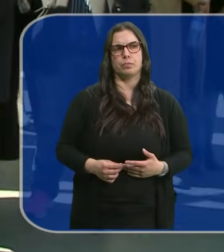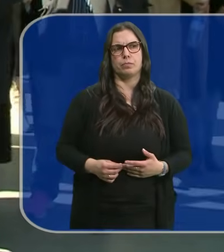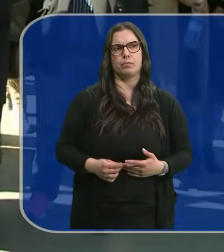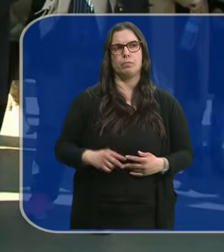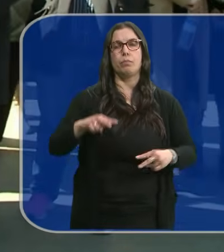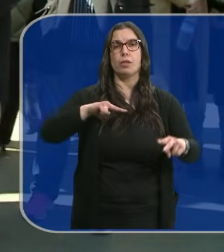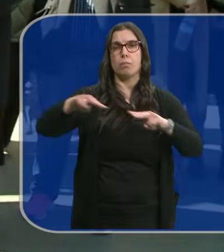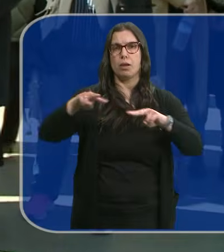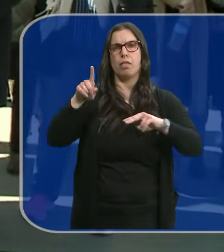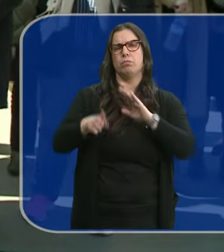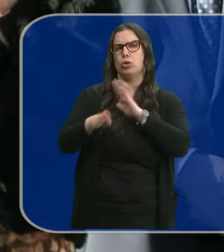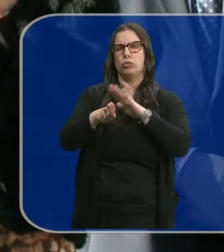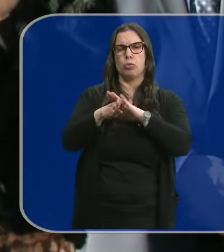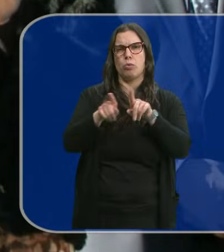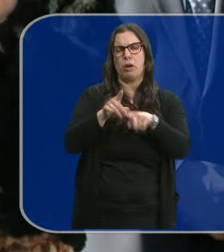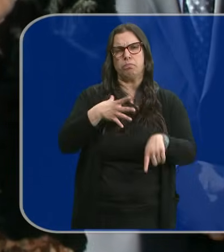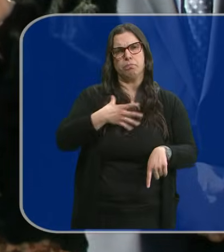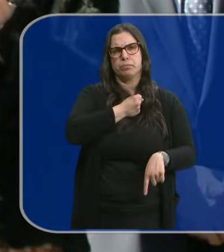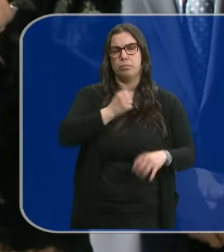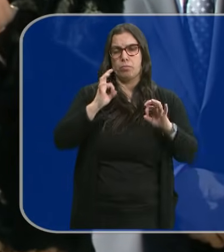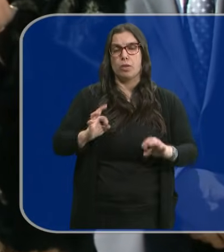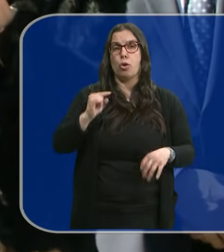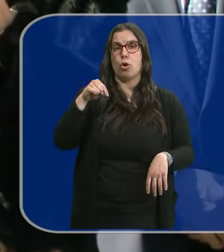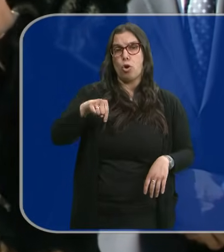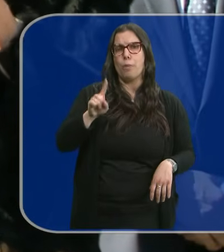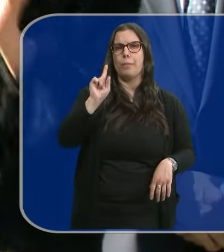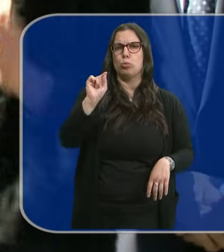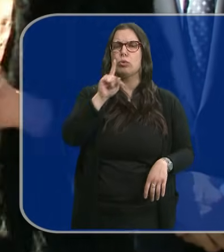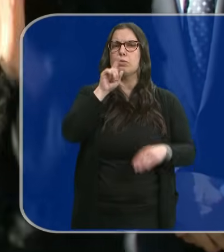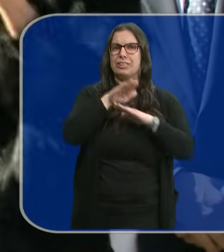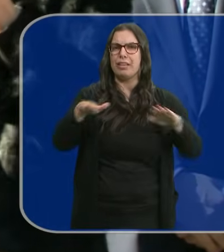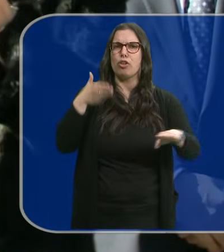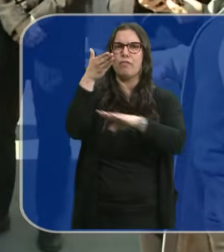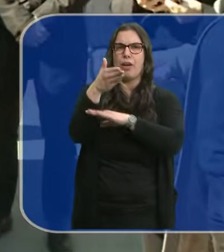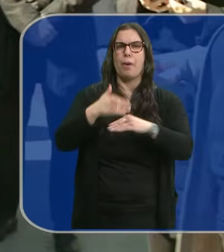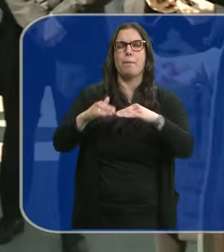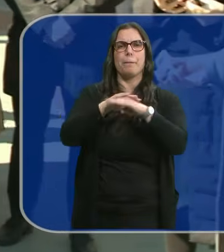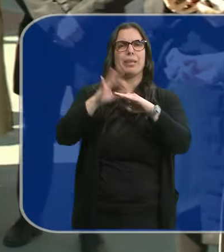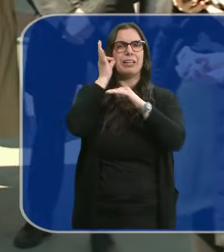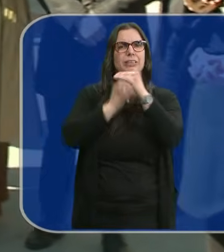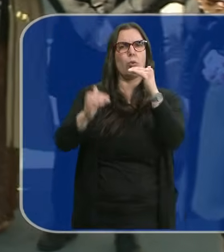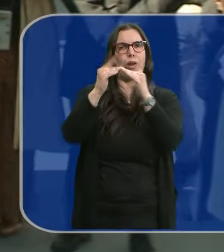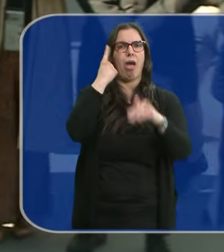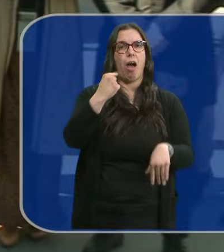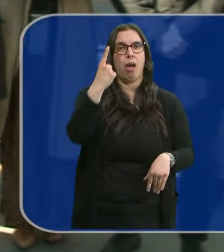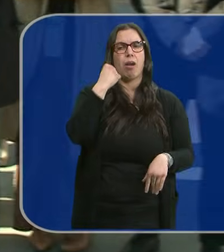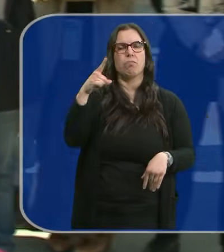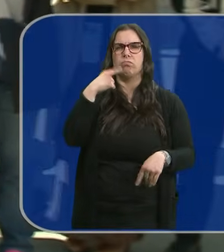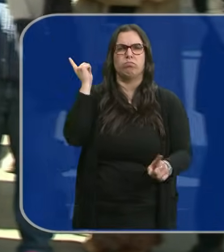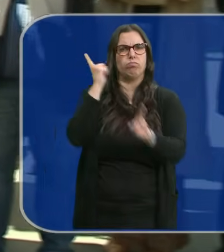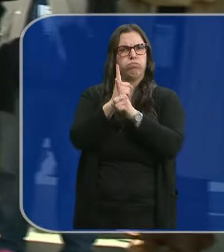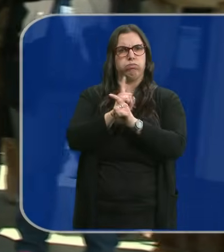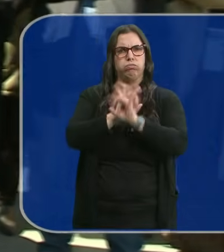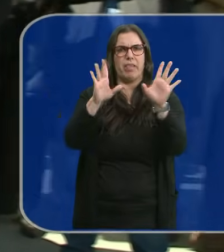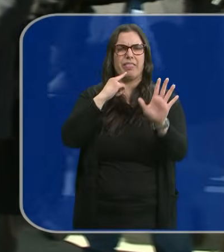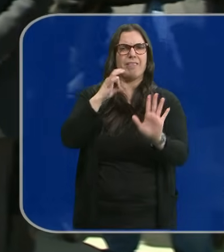Y Miranda de Ebro continúa consternada. Hoy en el minuto de silencio ha participado la ministra de Igualdad, Ana Redondo, que ha condenado los hechos, ha pedido